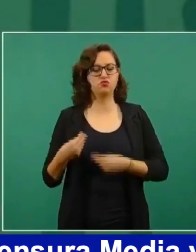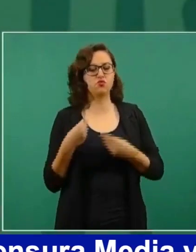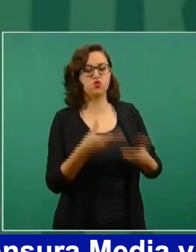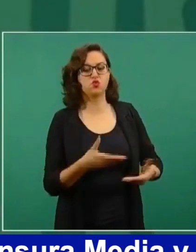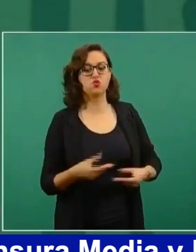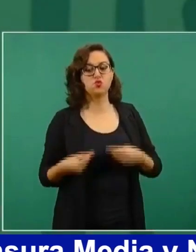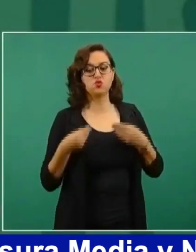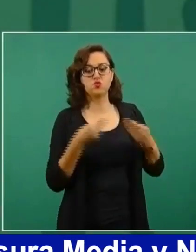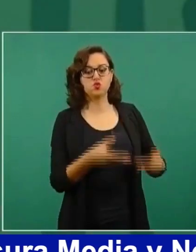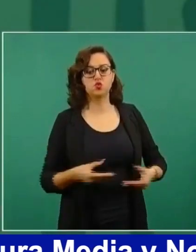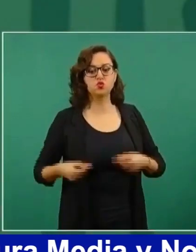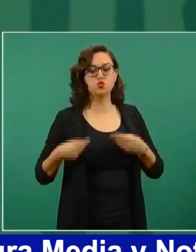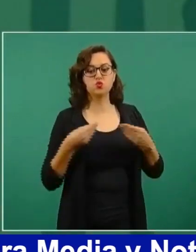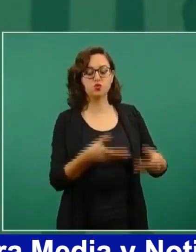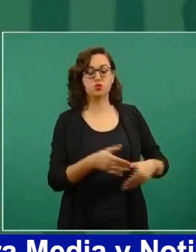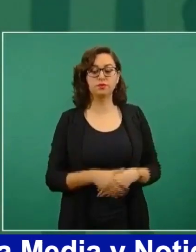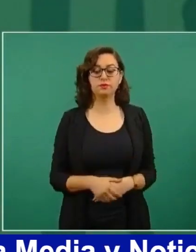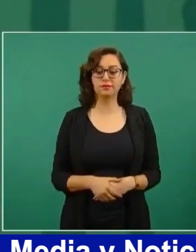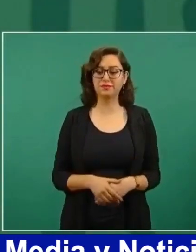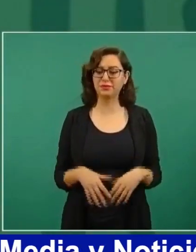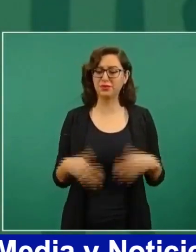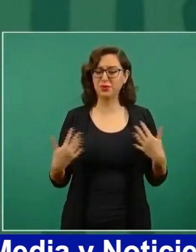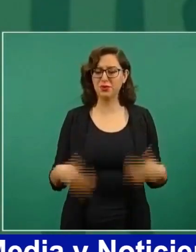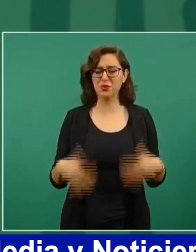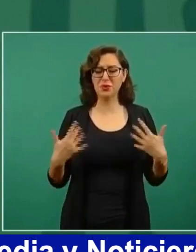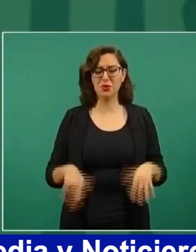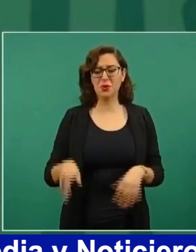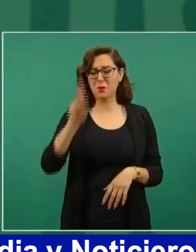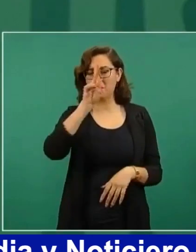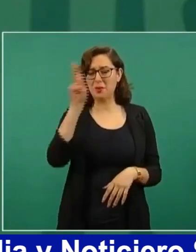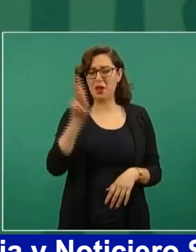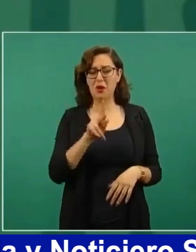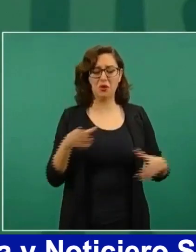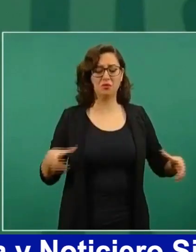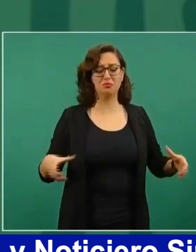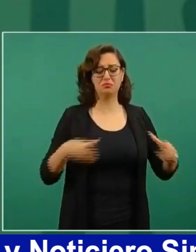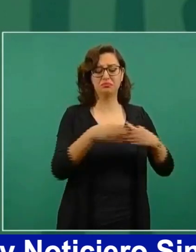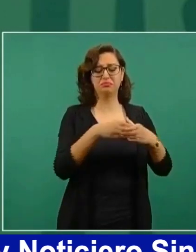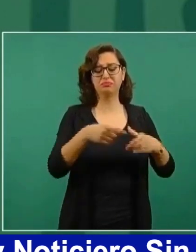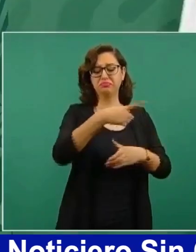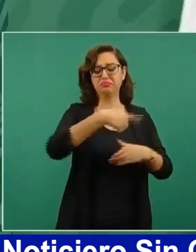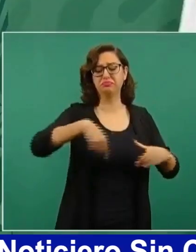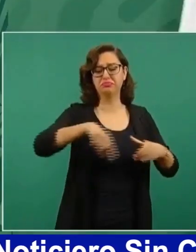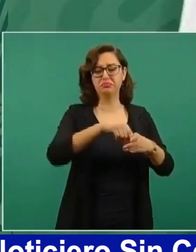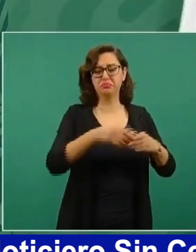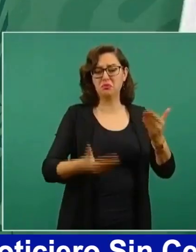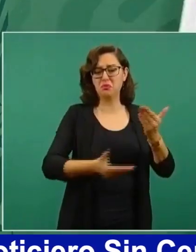Es el periodo de mayor concentración de riqueza.